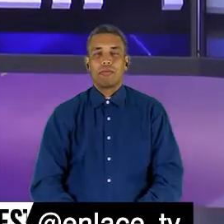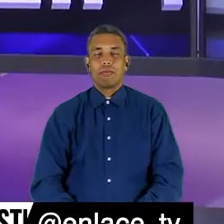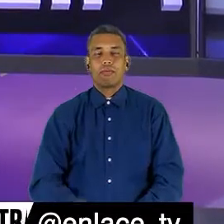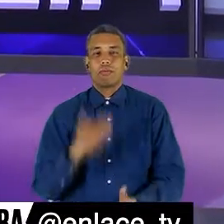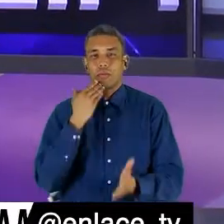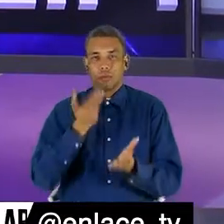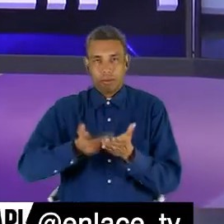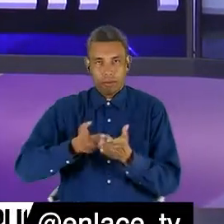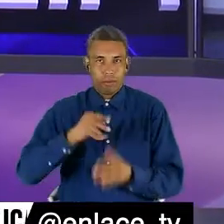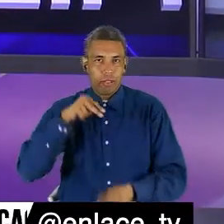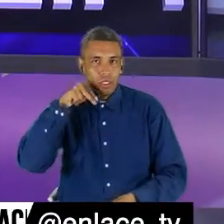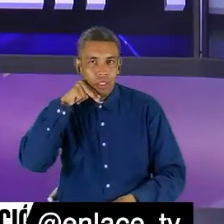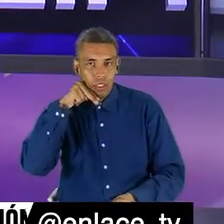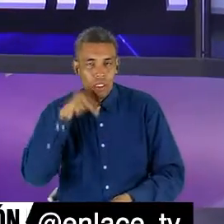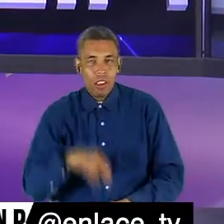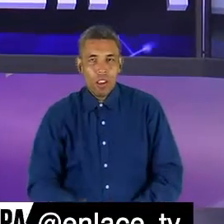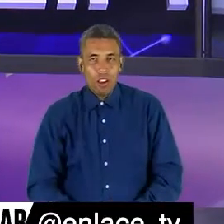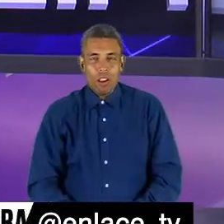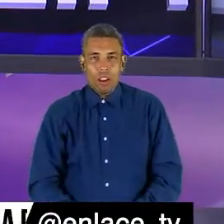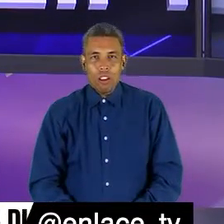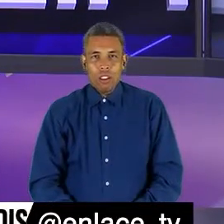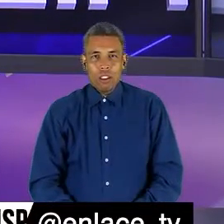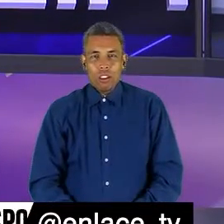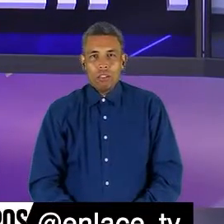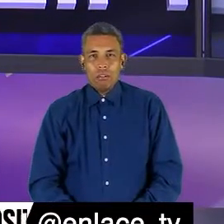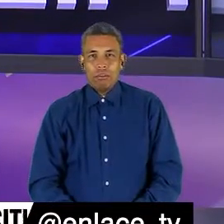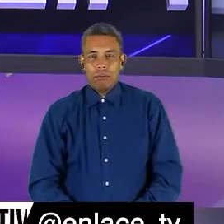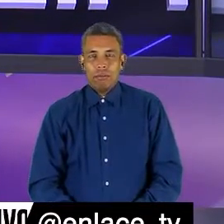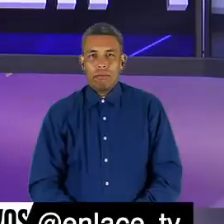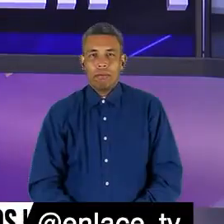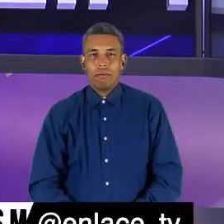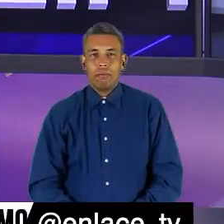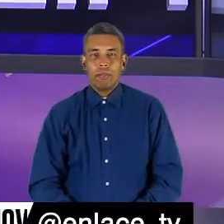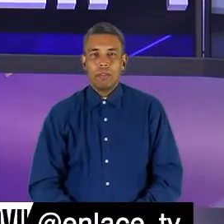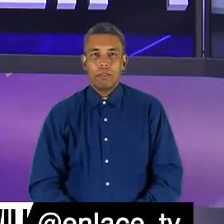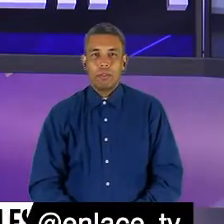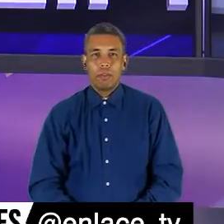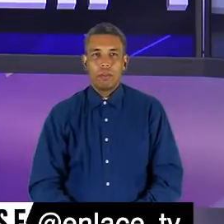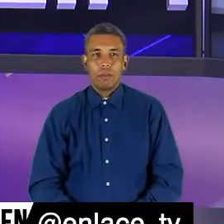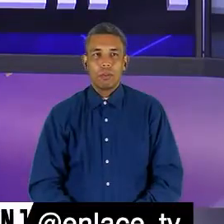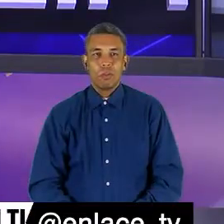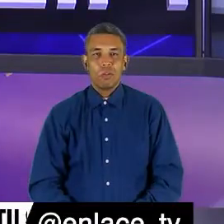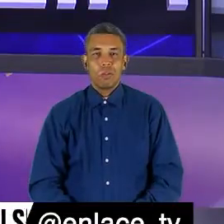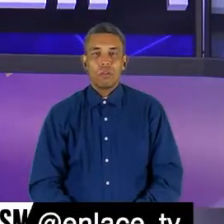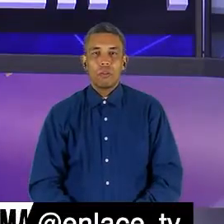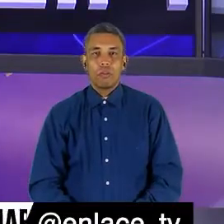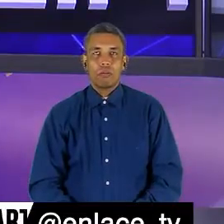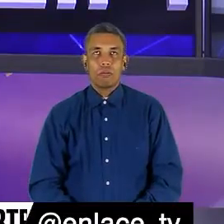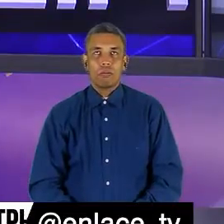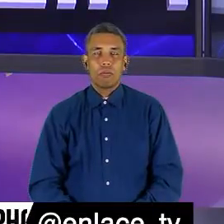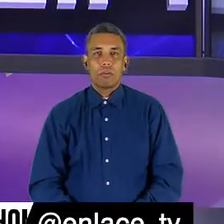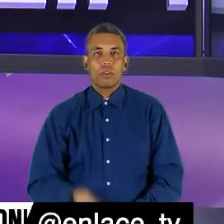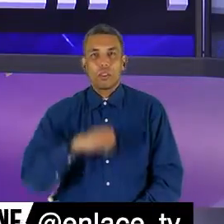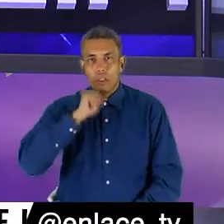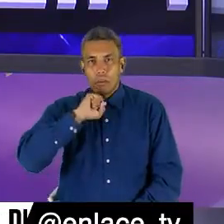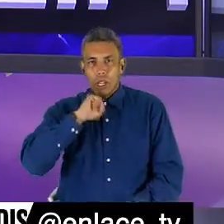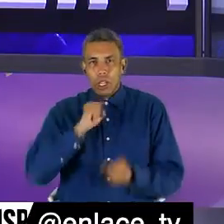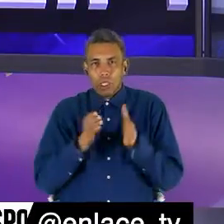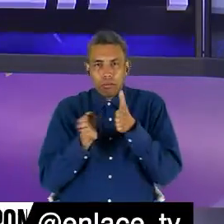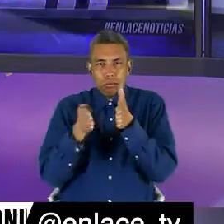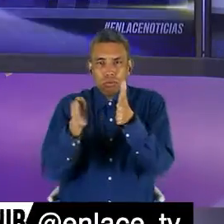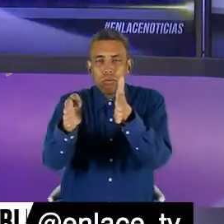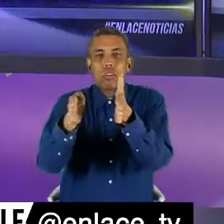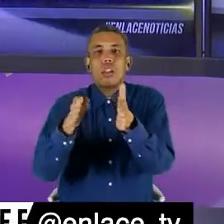Neila. Muy buenas tardes para usted también. Sigue limitado a un solo carril el paso por el sitio Matecacao en la autopista Barranca